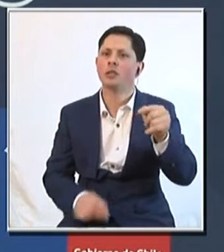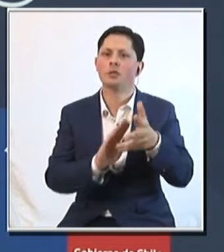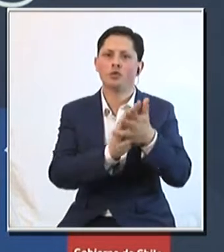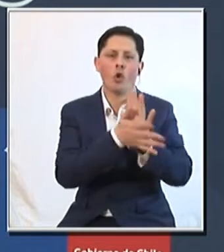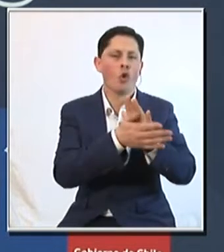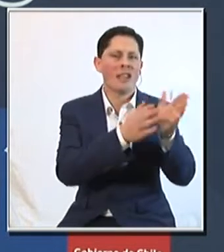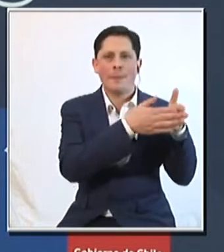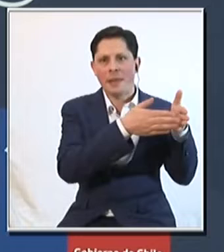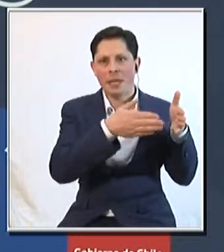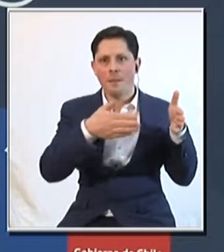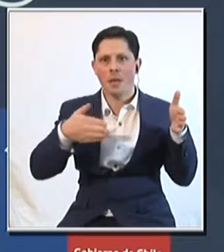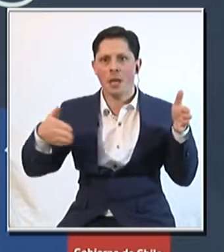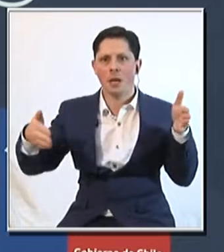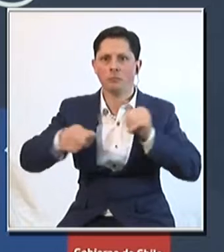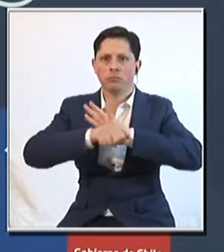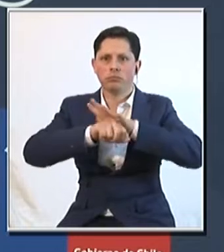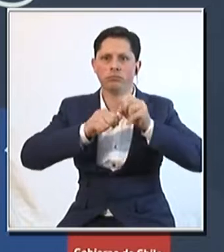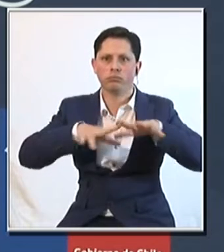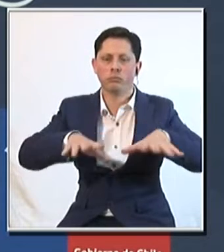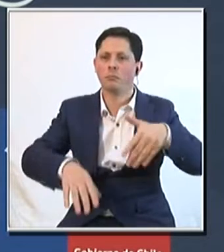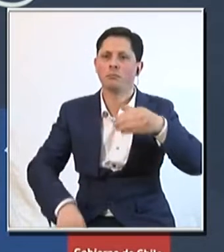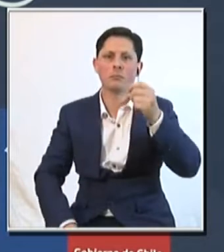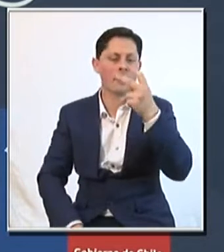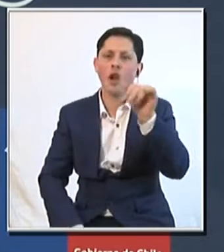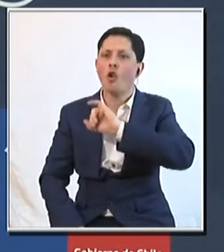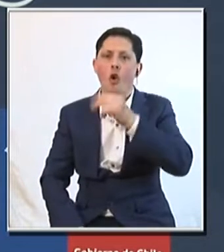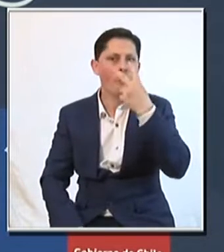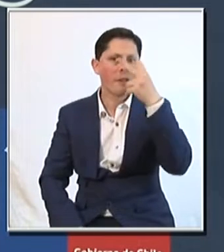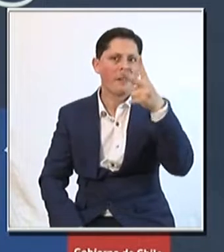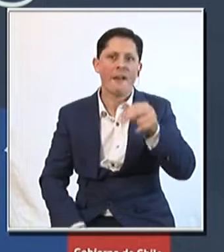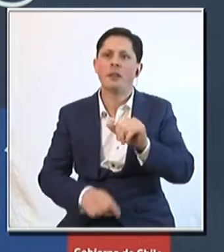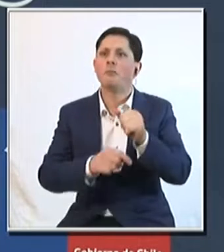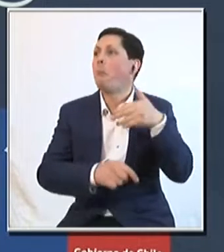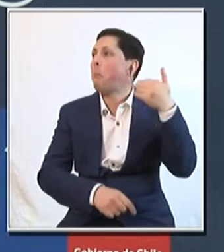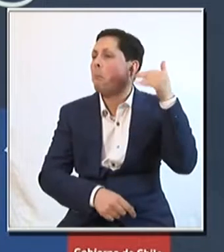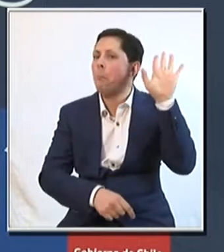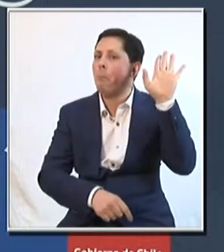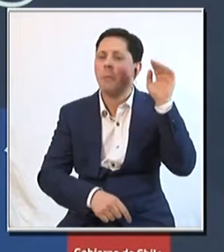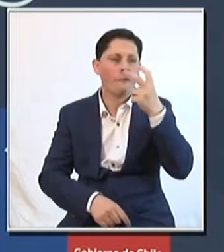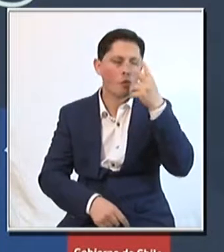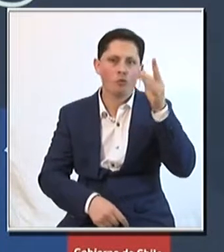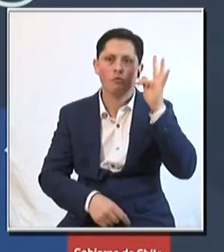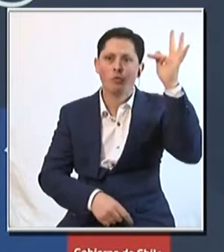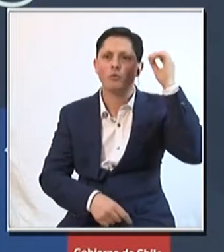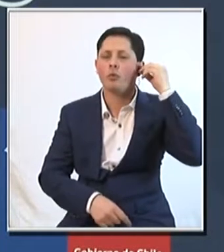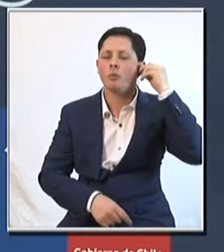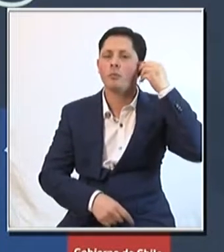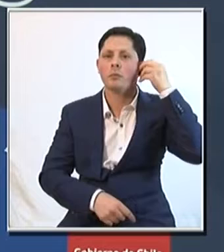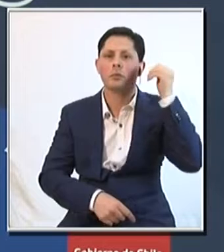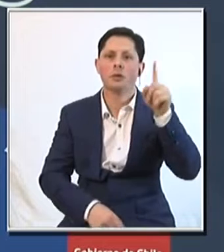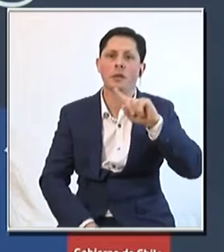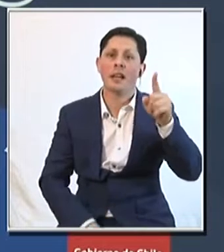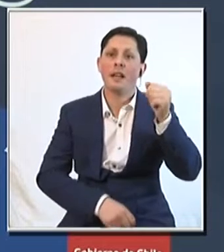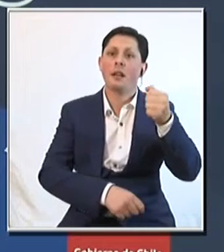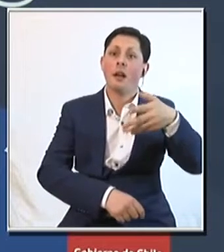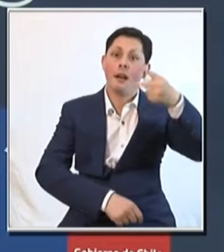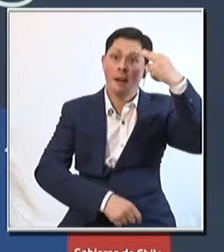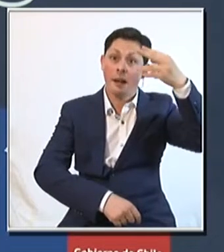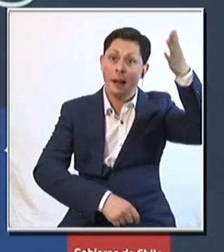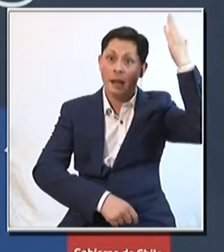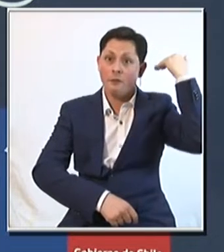pandemia, sin dejar de mirar al futuro. No olvidemos que no queremos volver a como estábamos el año